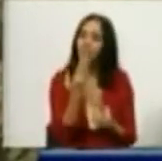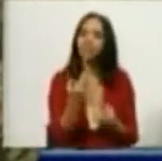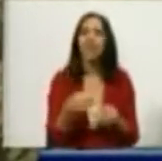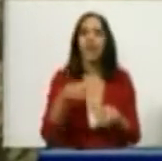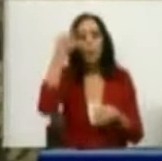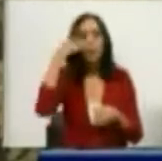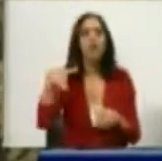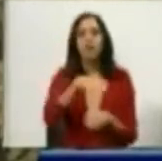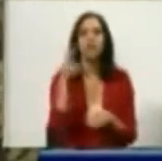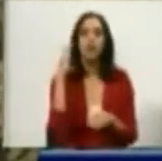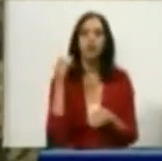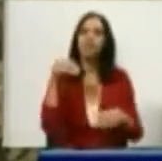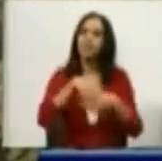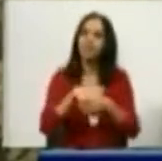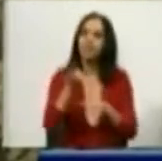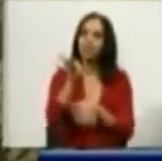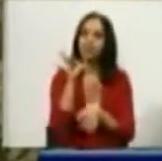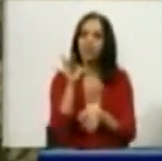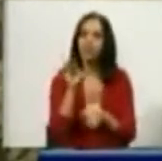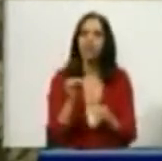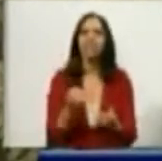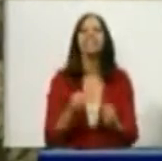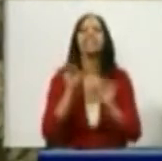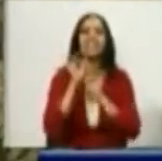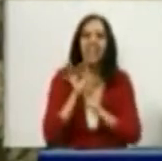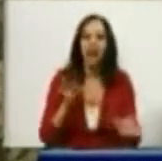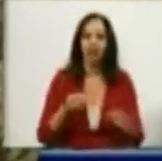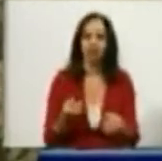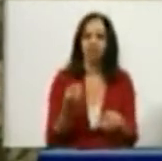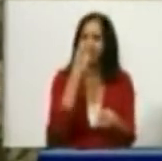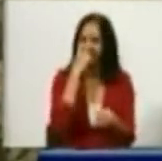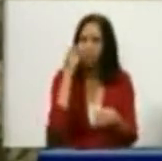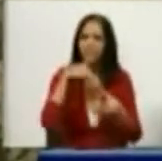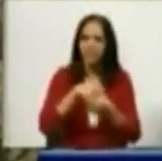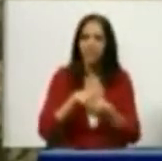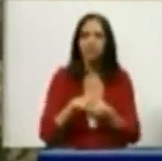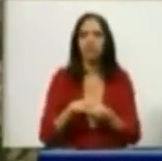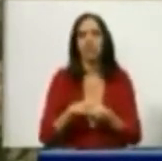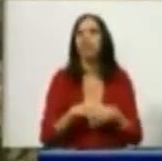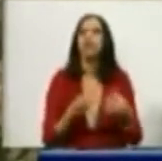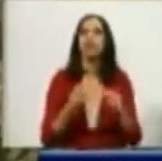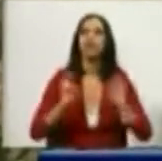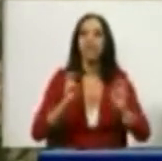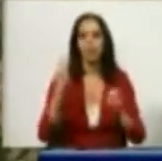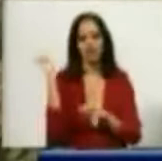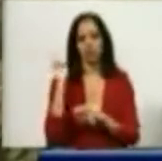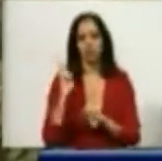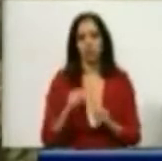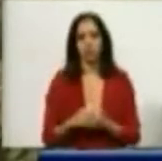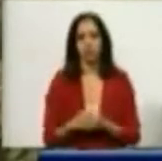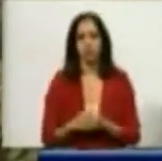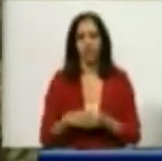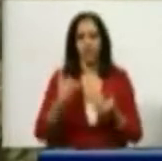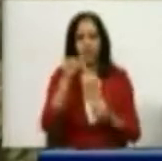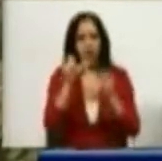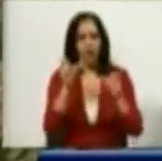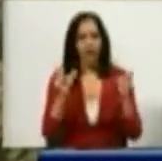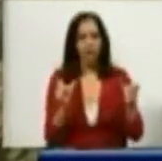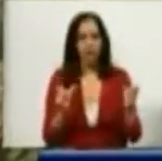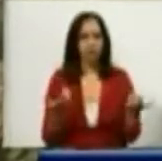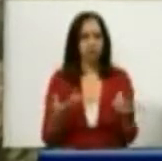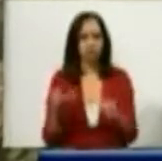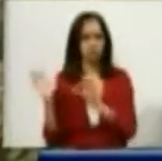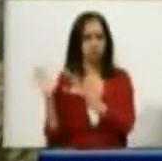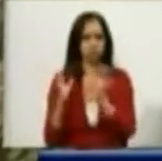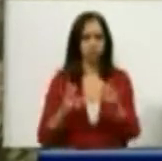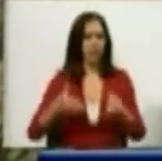a dejar de meterse los asuntos internos de Venezuela esa toma primera toma es dantesca estaba una gente en un acto y pasó pasó otro grupo